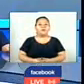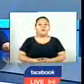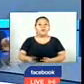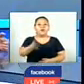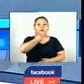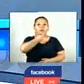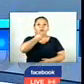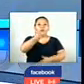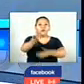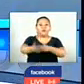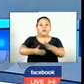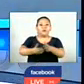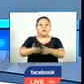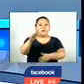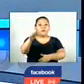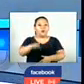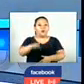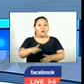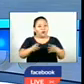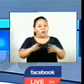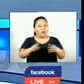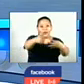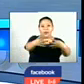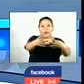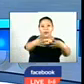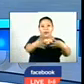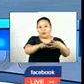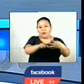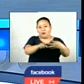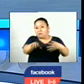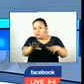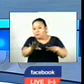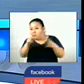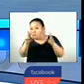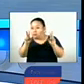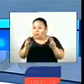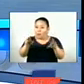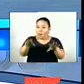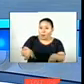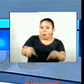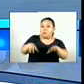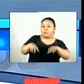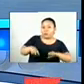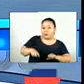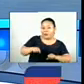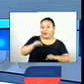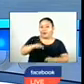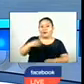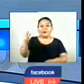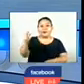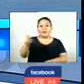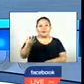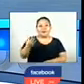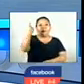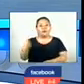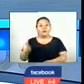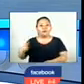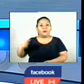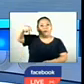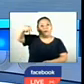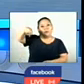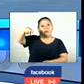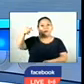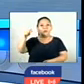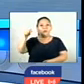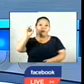Comenzamos con el detalle de las informaciones. Mejorar la Ley Especial de Adopciones en el país es una de las principales necesidades para la Procuradora General de